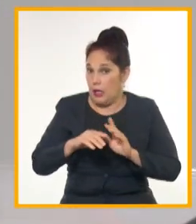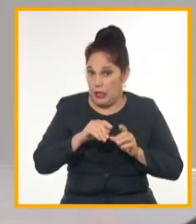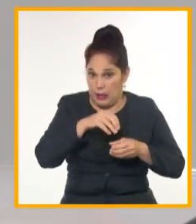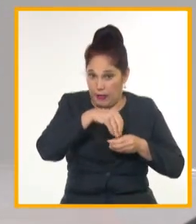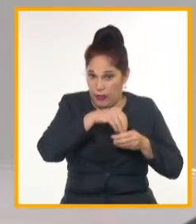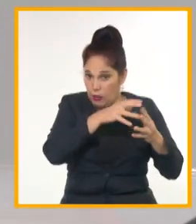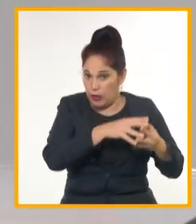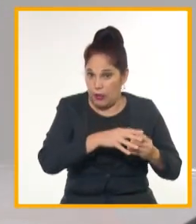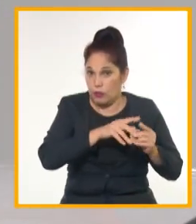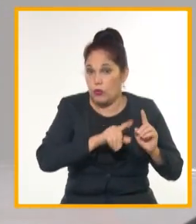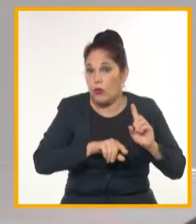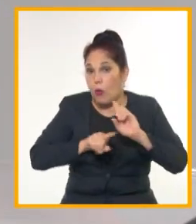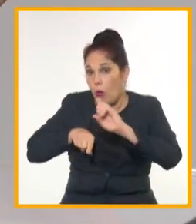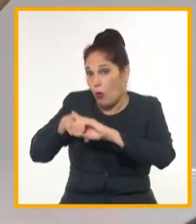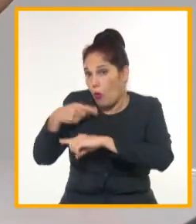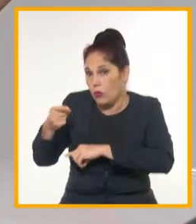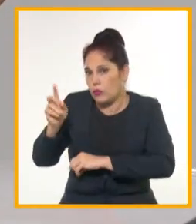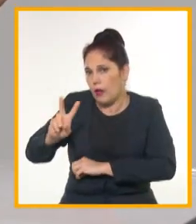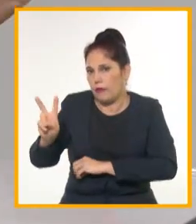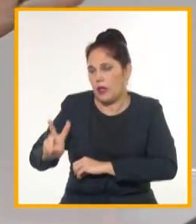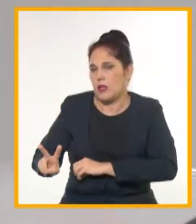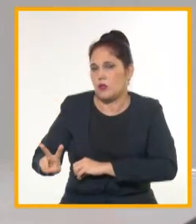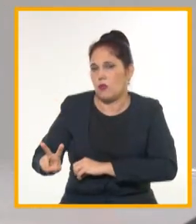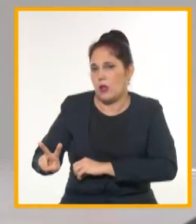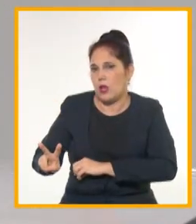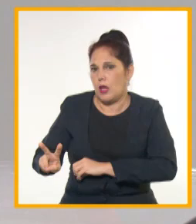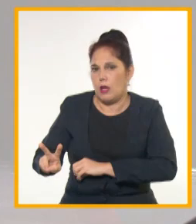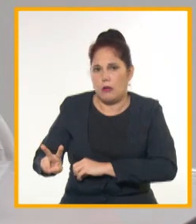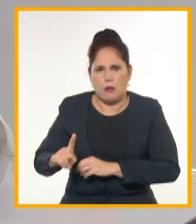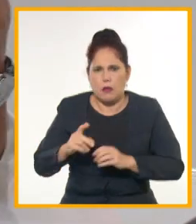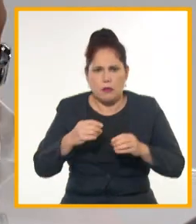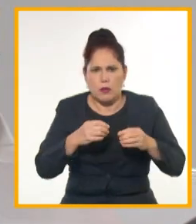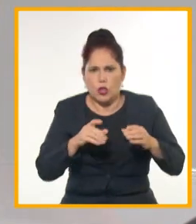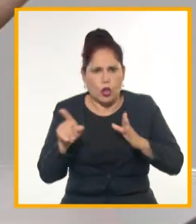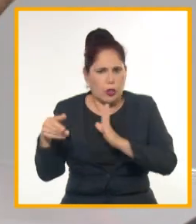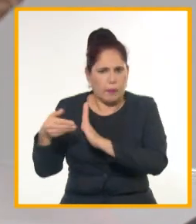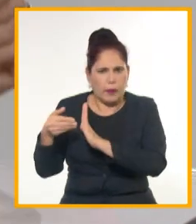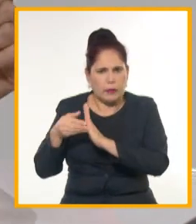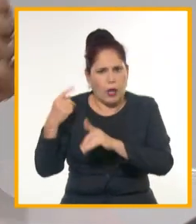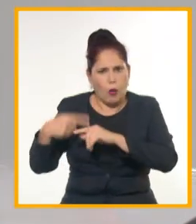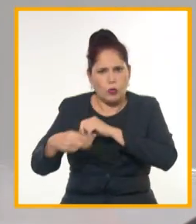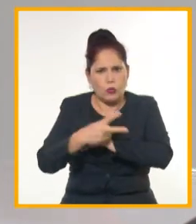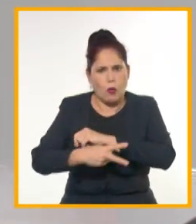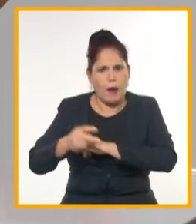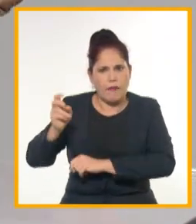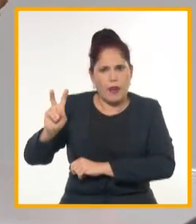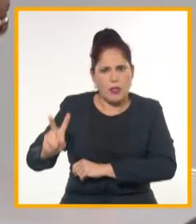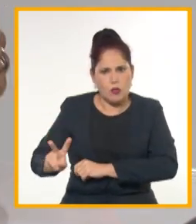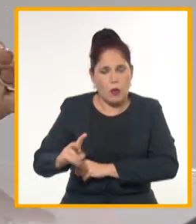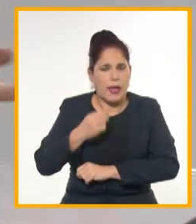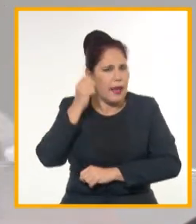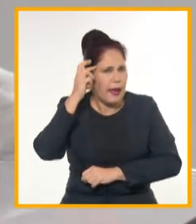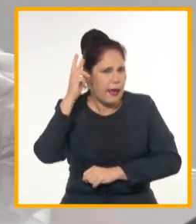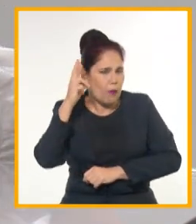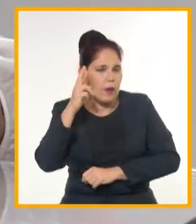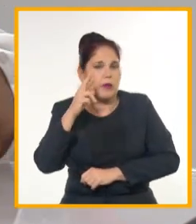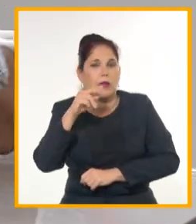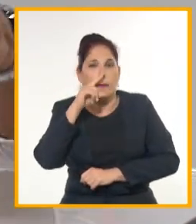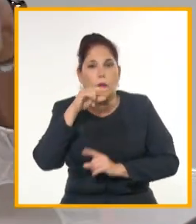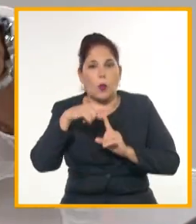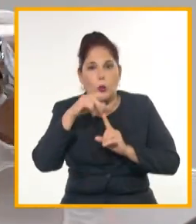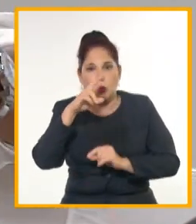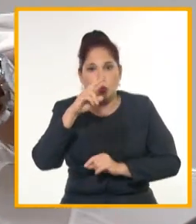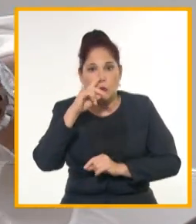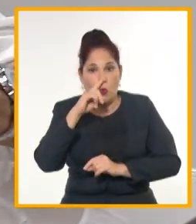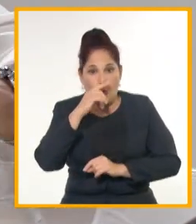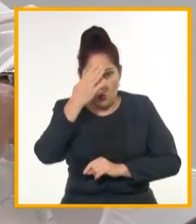afecta a terceras naciones que aplique Estados Unidos contra Venezuela, así como la Hess-Burton es a Cuba, aunque desde luego una medida mucho más sencilla. La medida